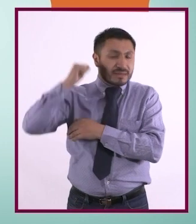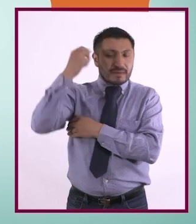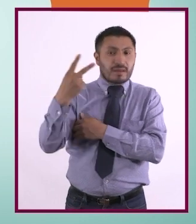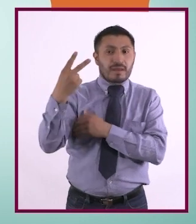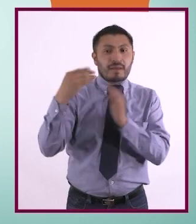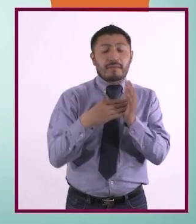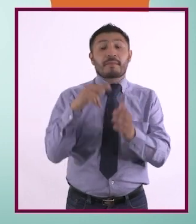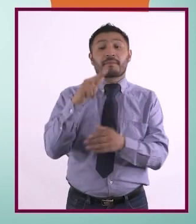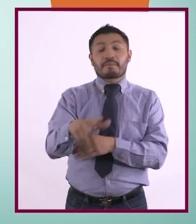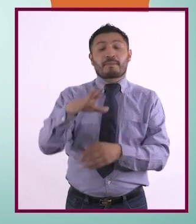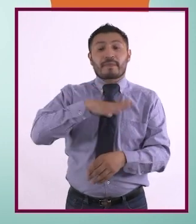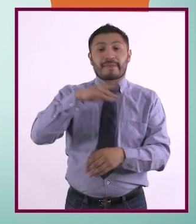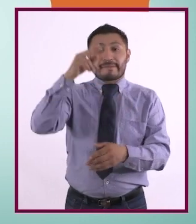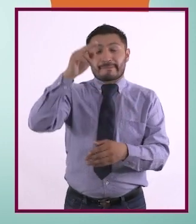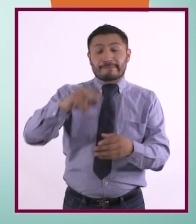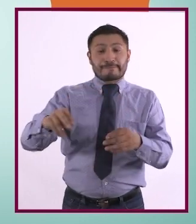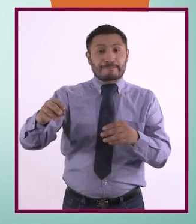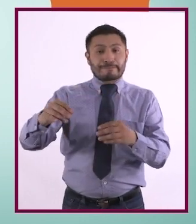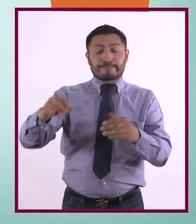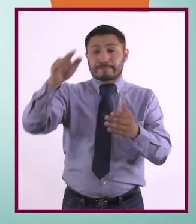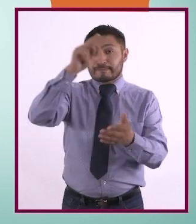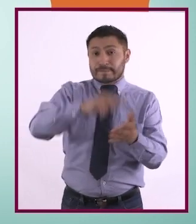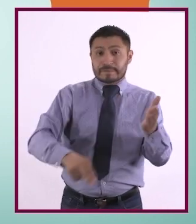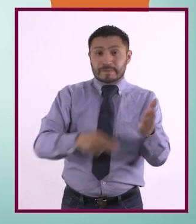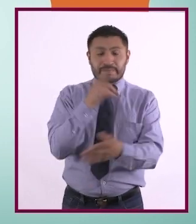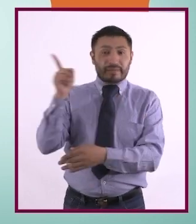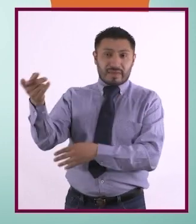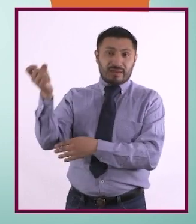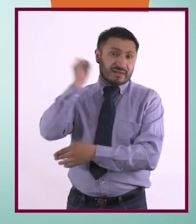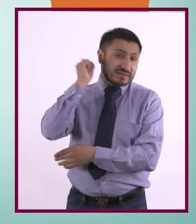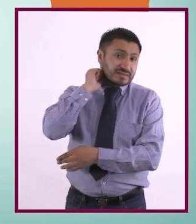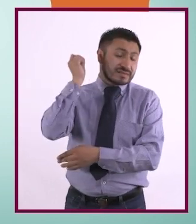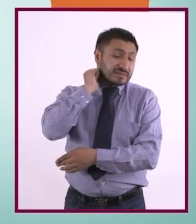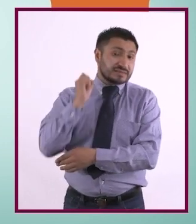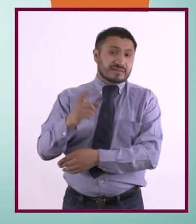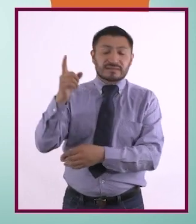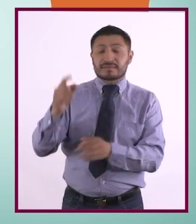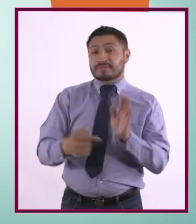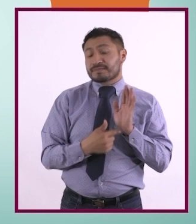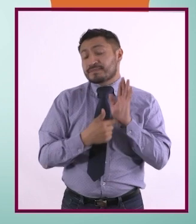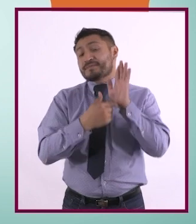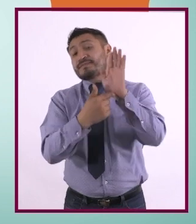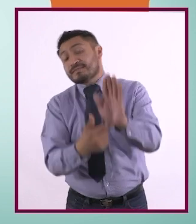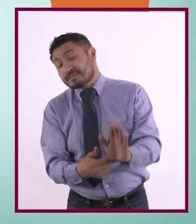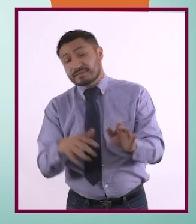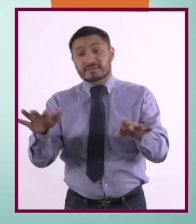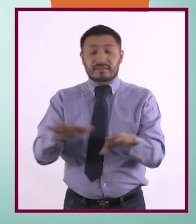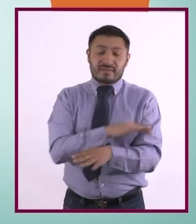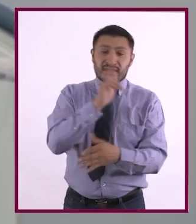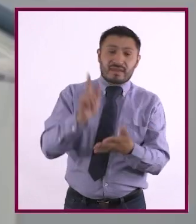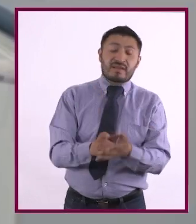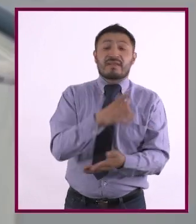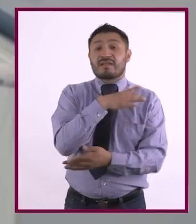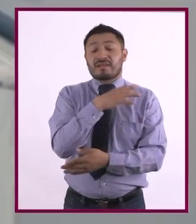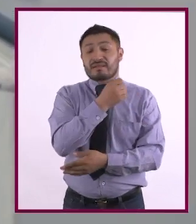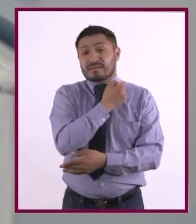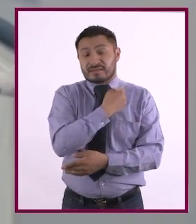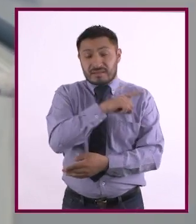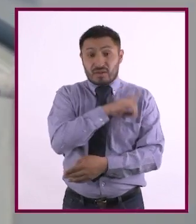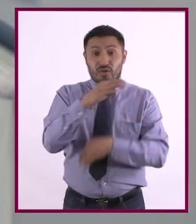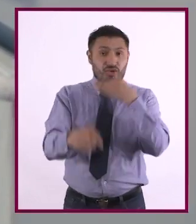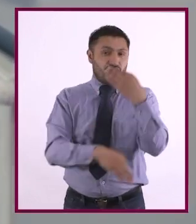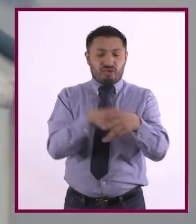se aprobó por unanimidad en el Senado un dictamen que reforma la Ley General de Salud, en el que todos los mexicanos y todas